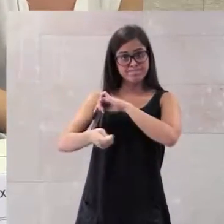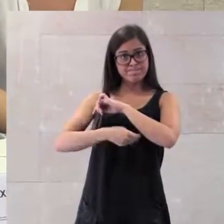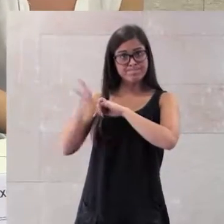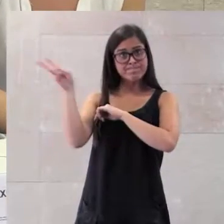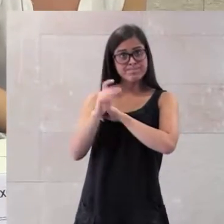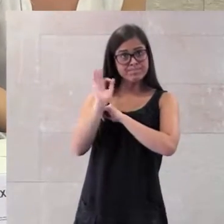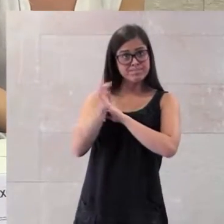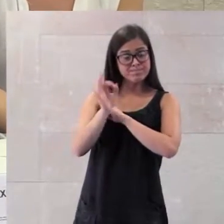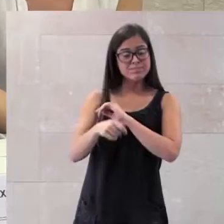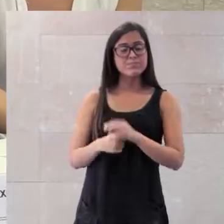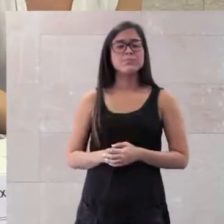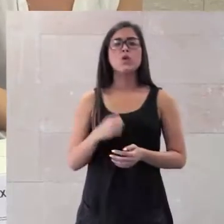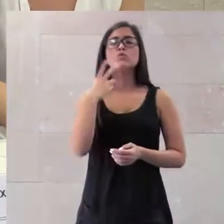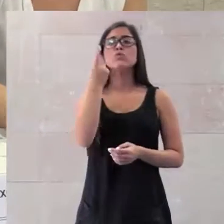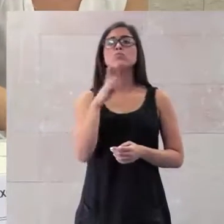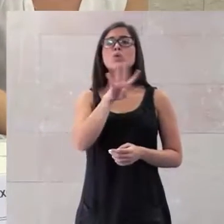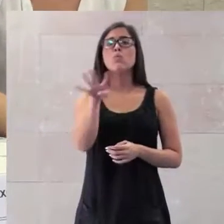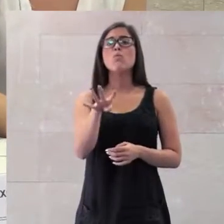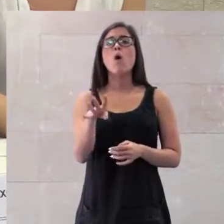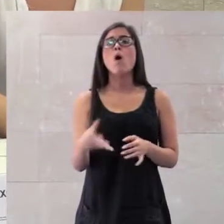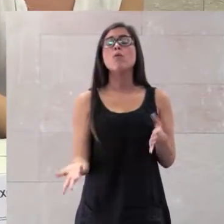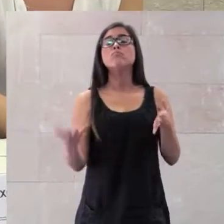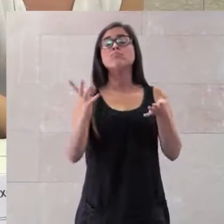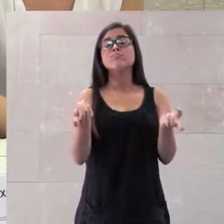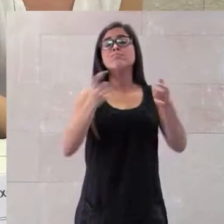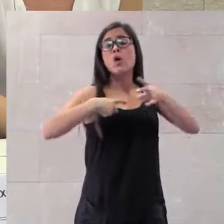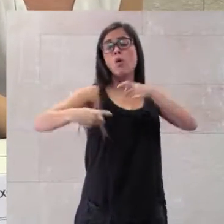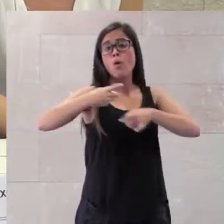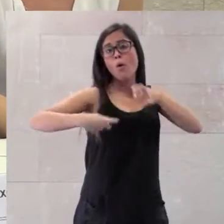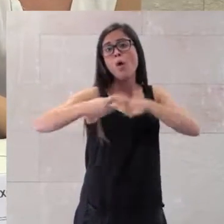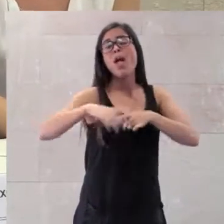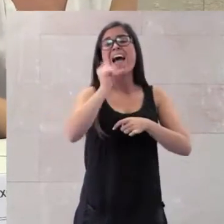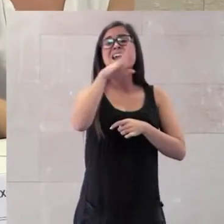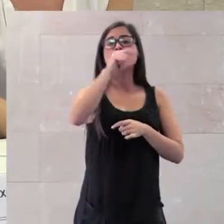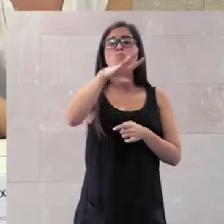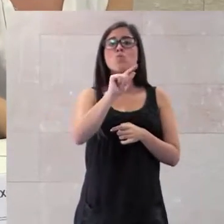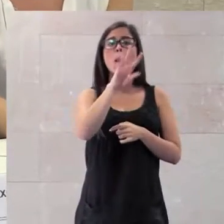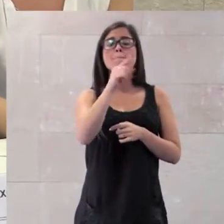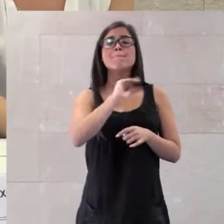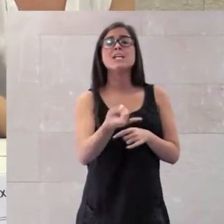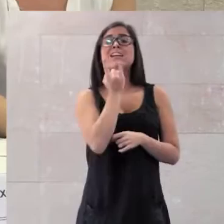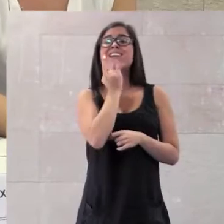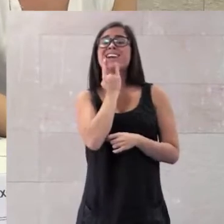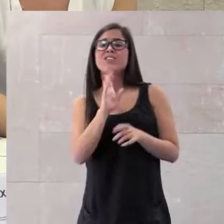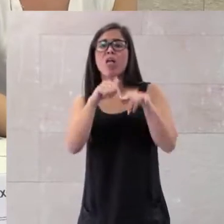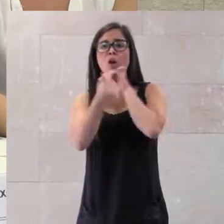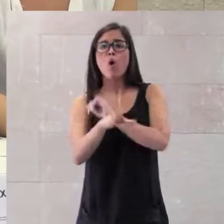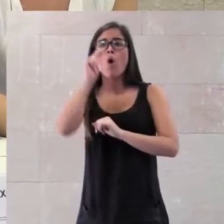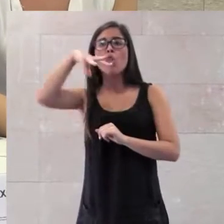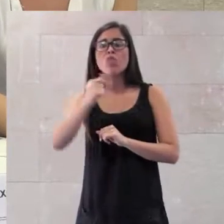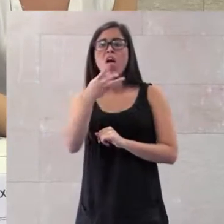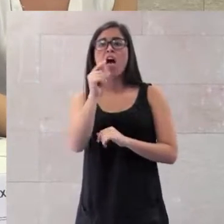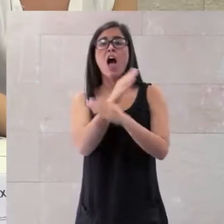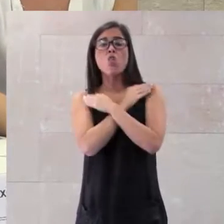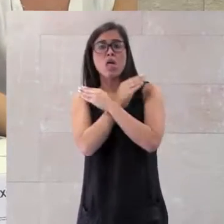En el 2004 se coordinan con Ermua y Getxo y en el 2005 con Ondarroa. Las cuatro técnicas están en esa foto en unas jornadas